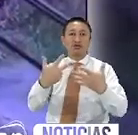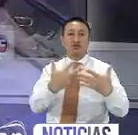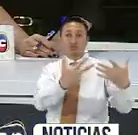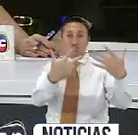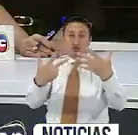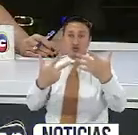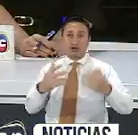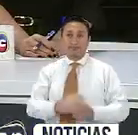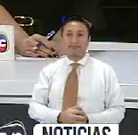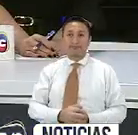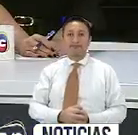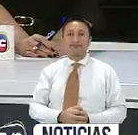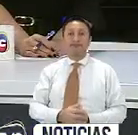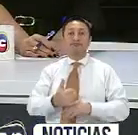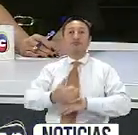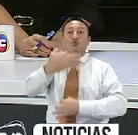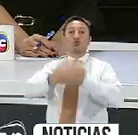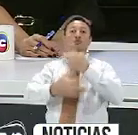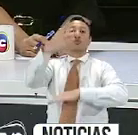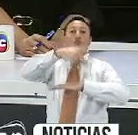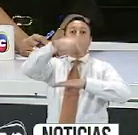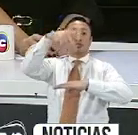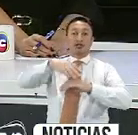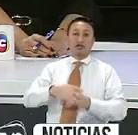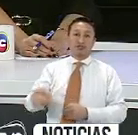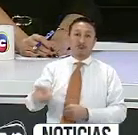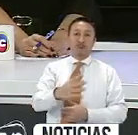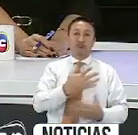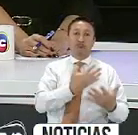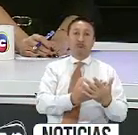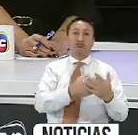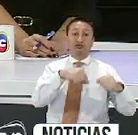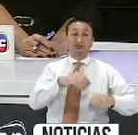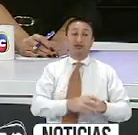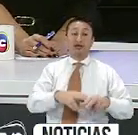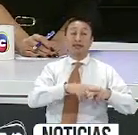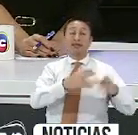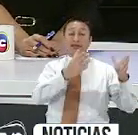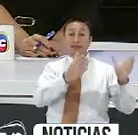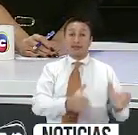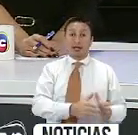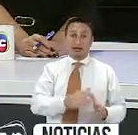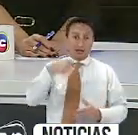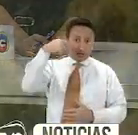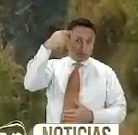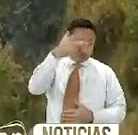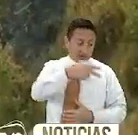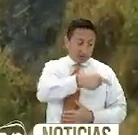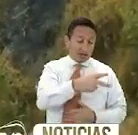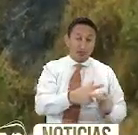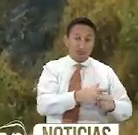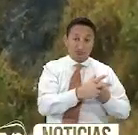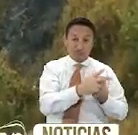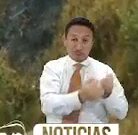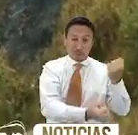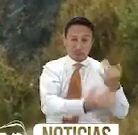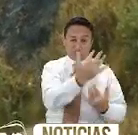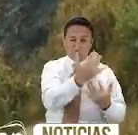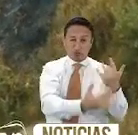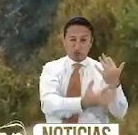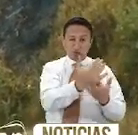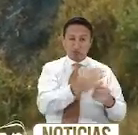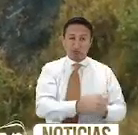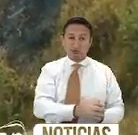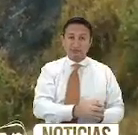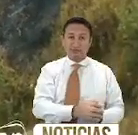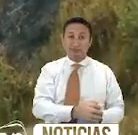horas. Un juez de Pichincha dictó medidas cautelares contra el taxista que fue captado iniciando un conato de incendio en